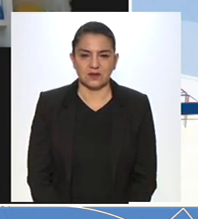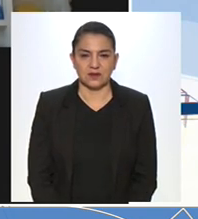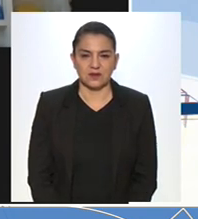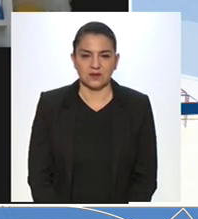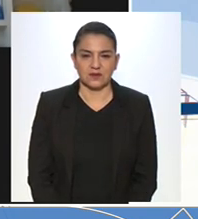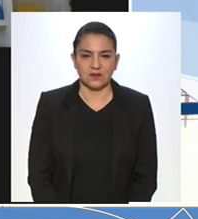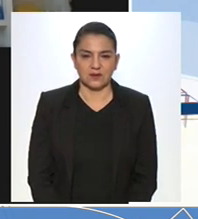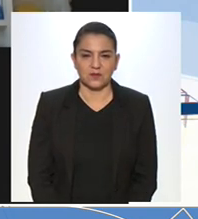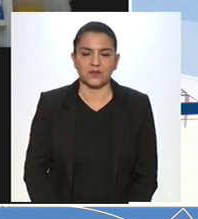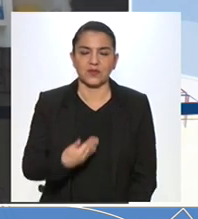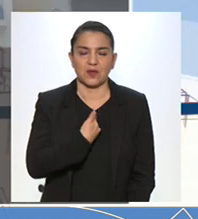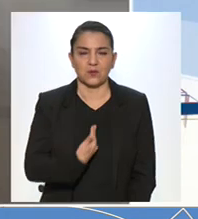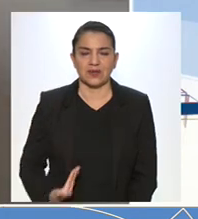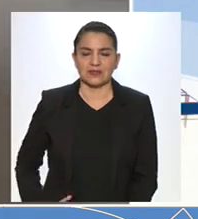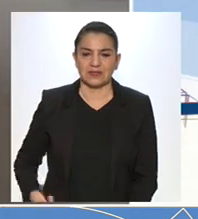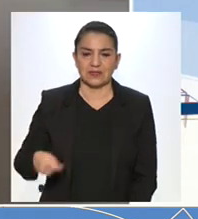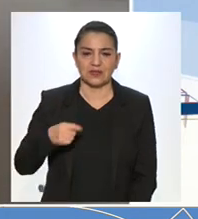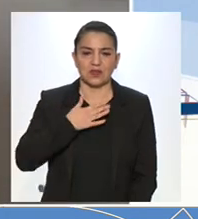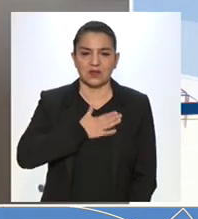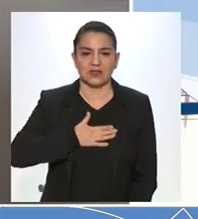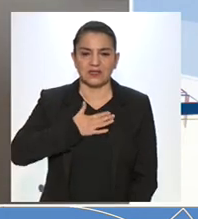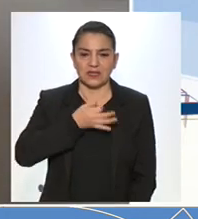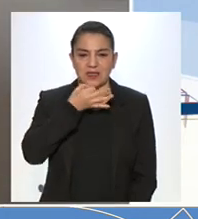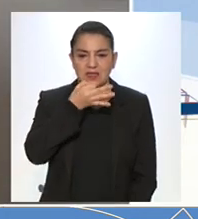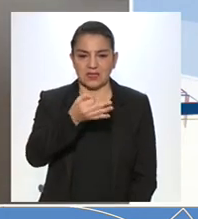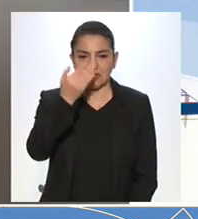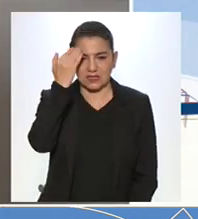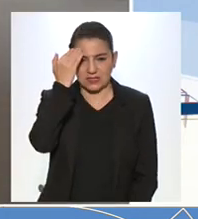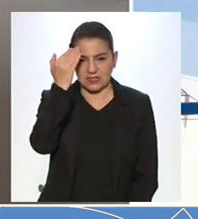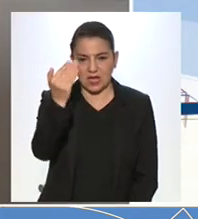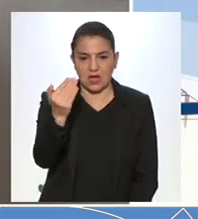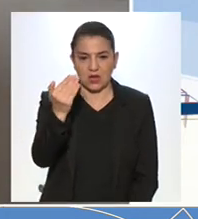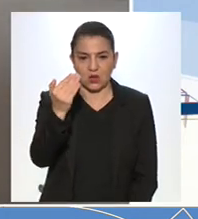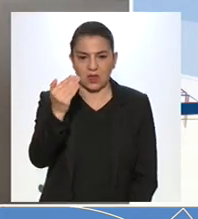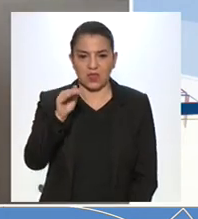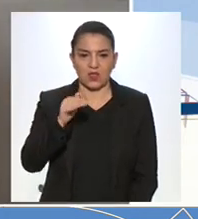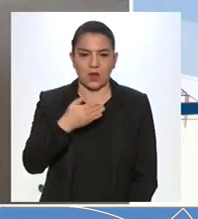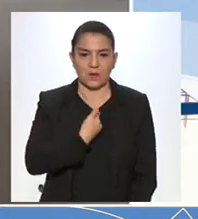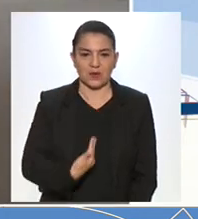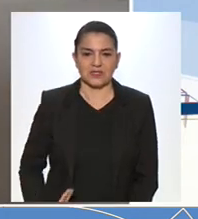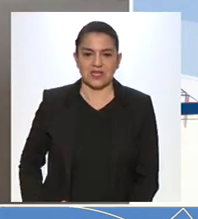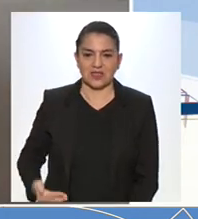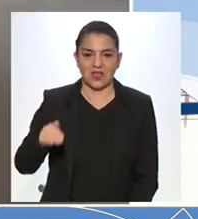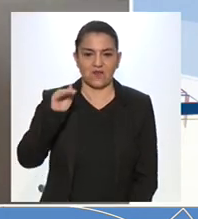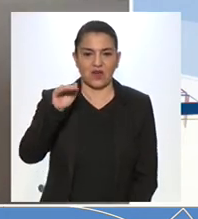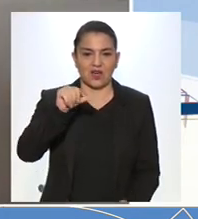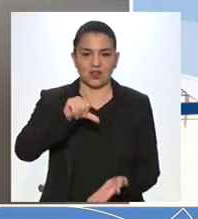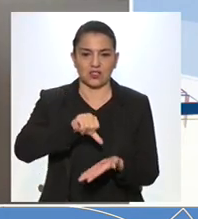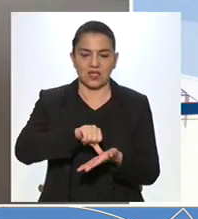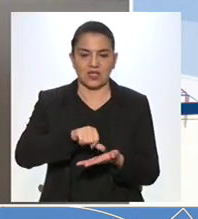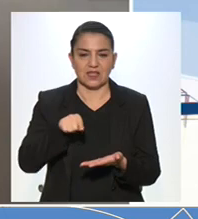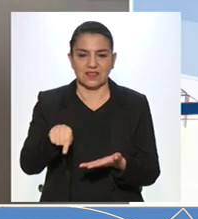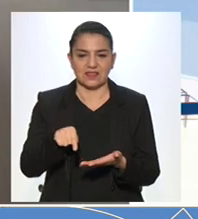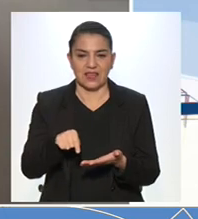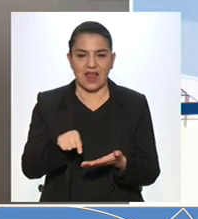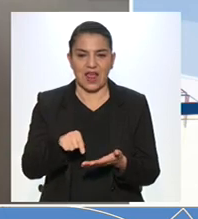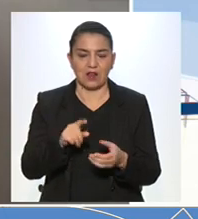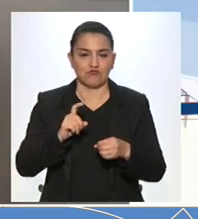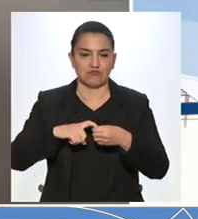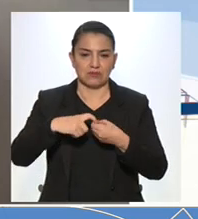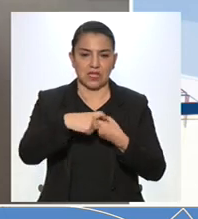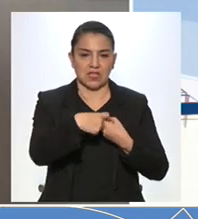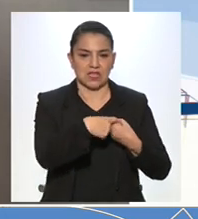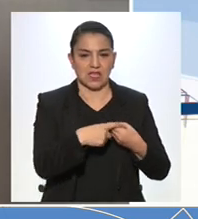Gracias, Presidenta. Quisiera partir saludando al Presidente del Banco Central de Chile, Mario Marcela, a los integrantes del Consejo Directivo que hoy